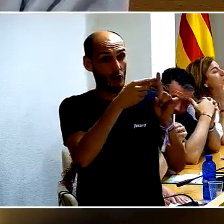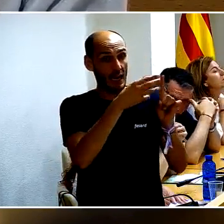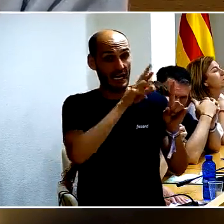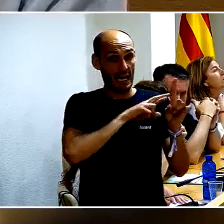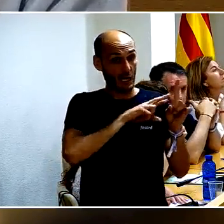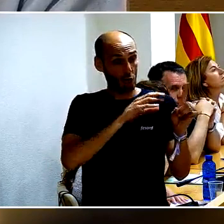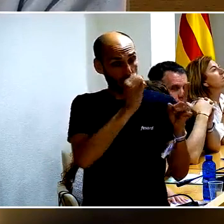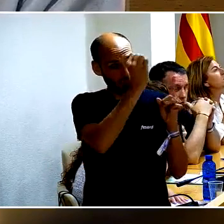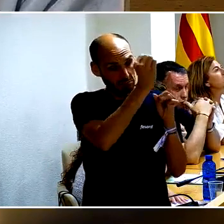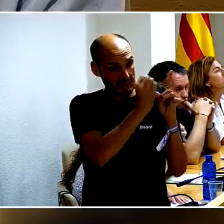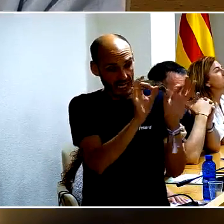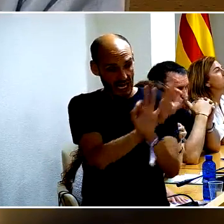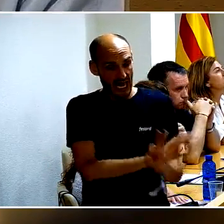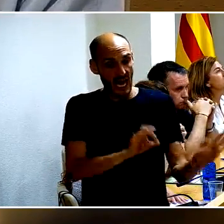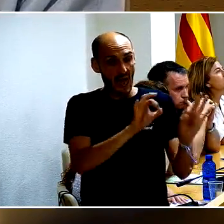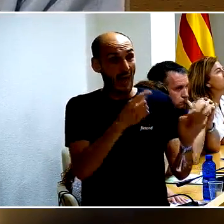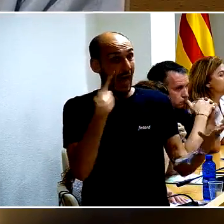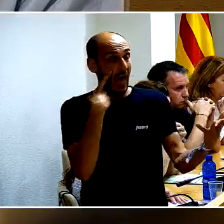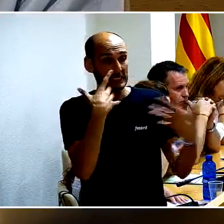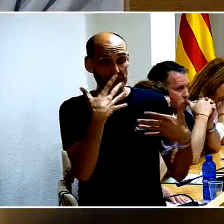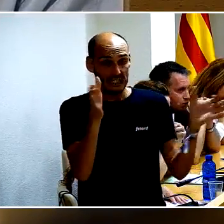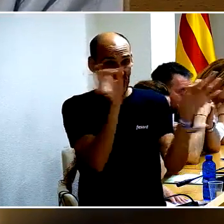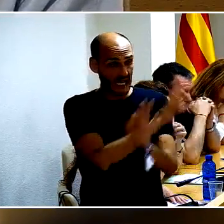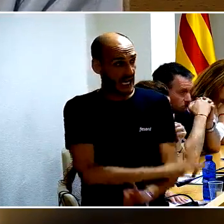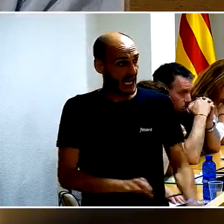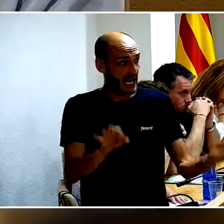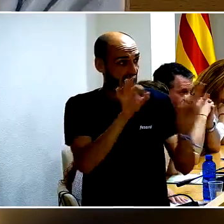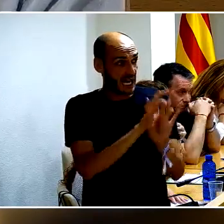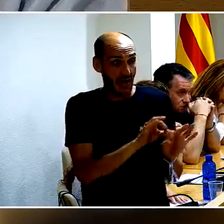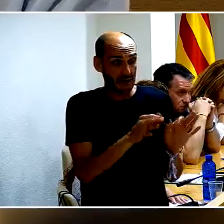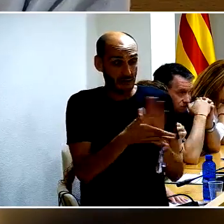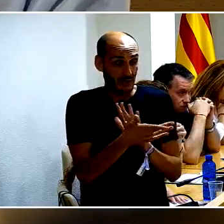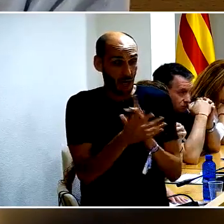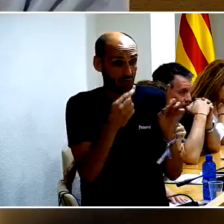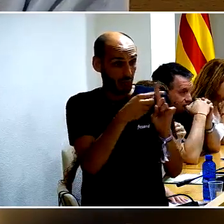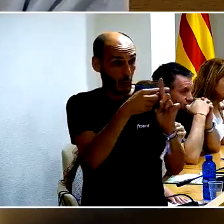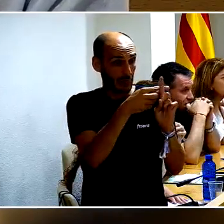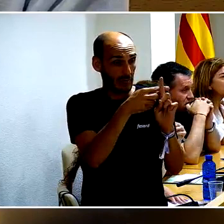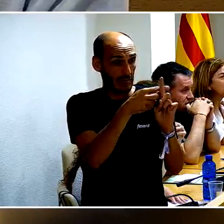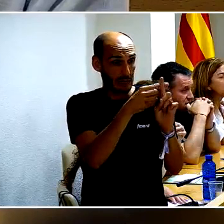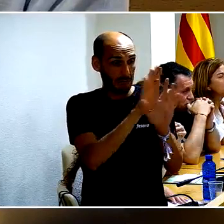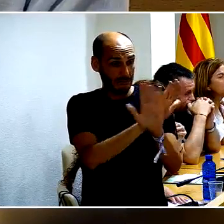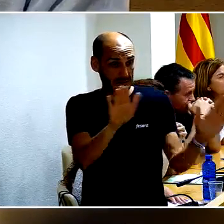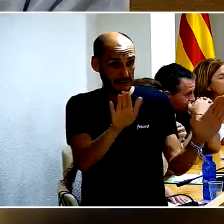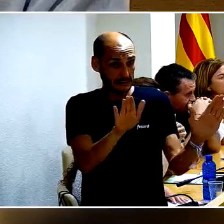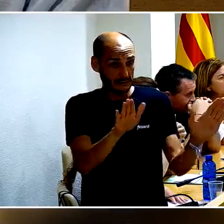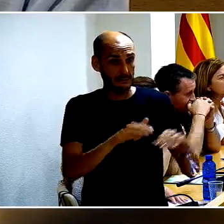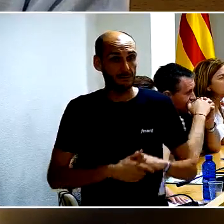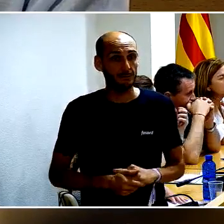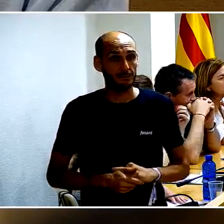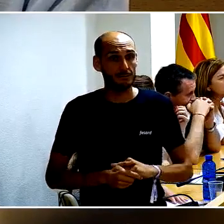y, por supuesto, artística tampoco, ninguna. Ni artista, ni, no tiene ningún... ningún carácter artístico.